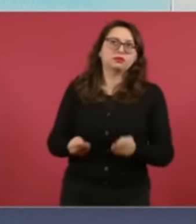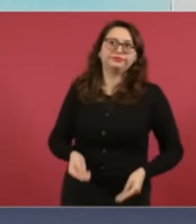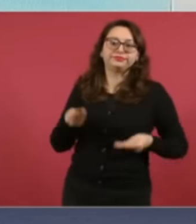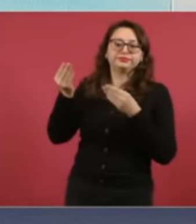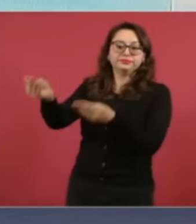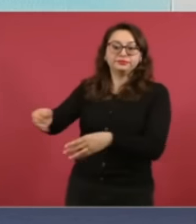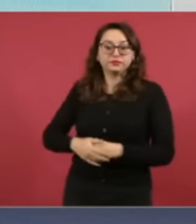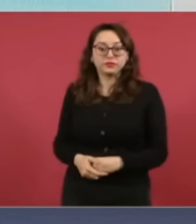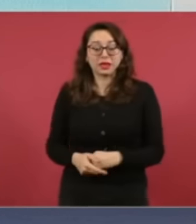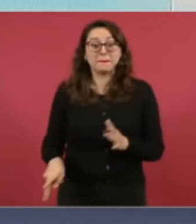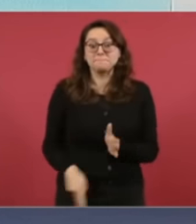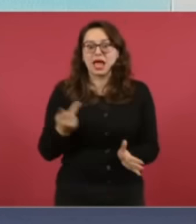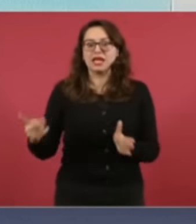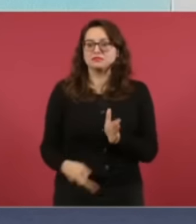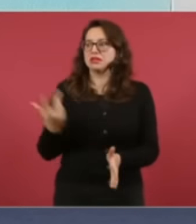todo lo que envían.